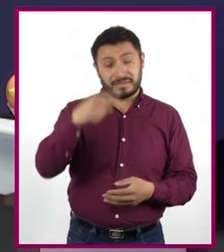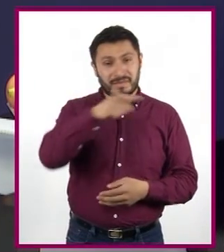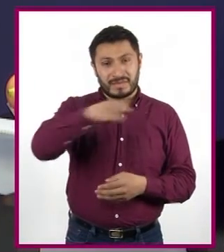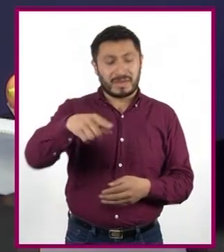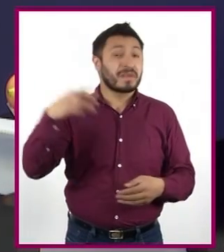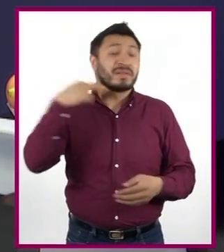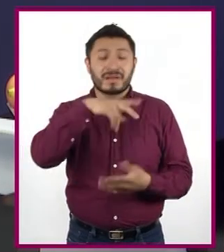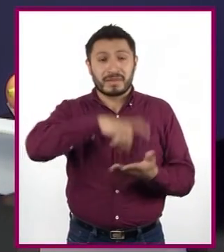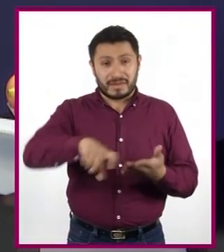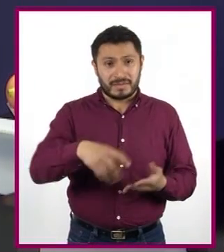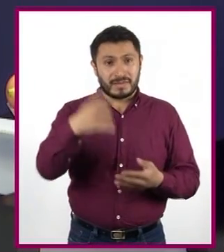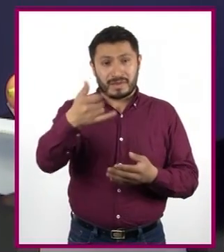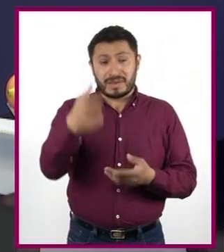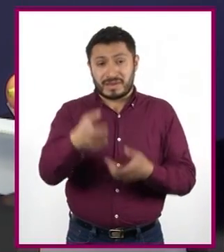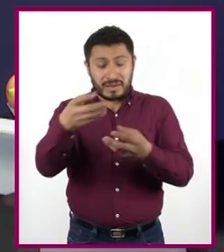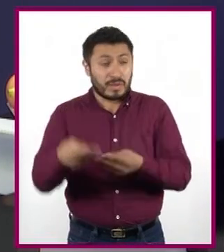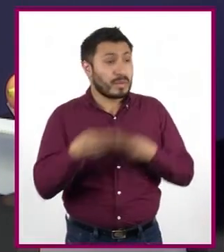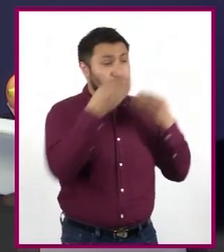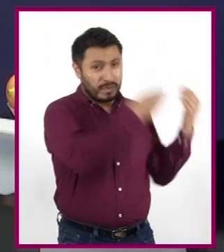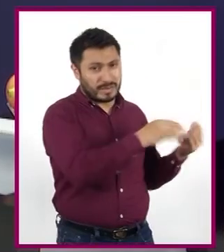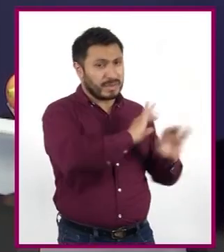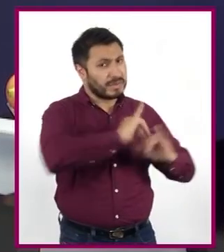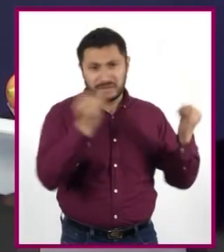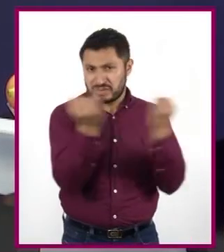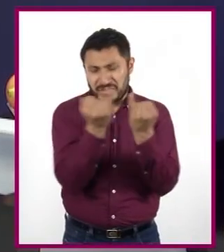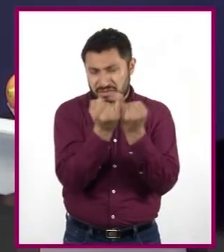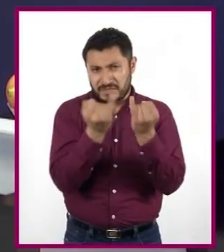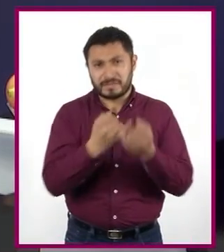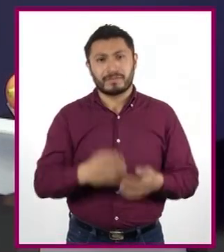y su dinero llega directo de ustedes